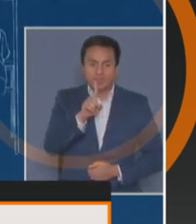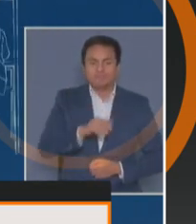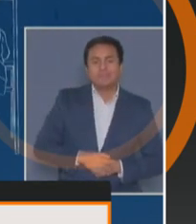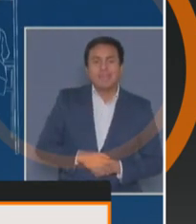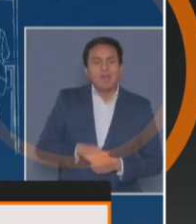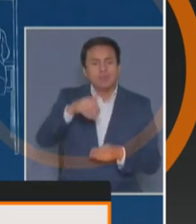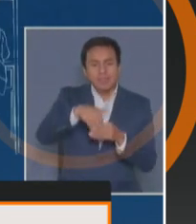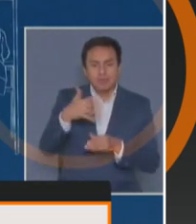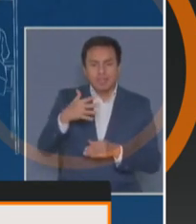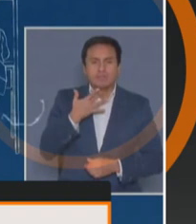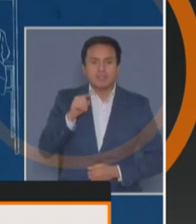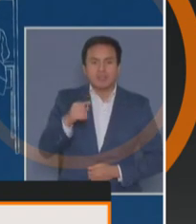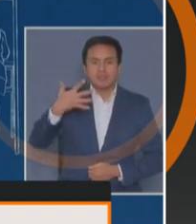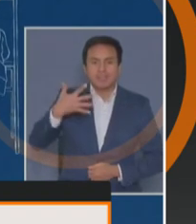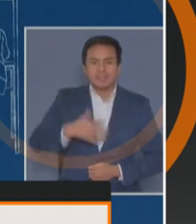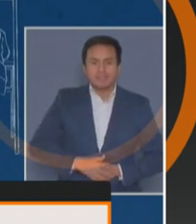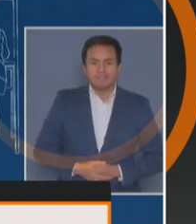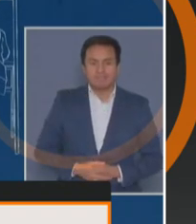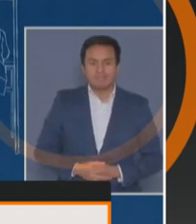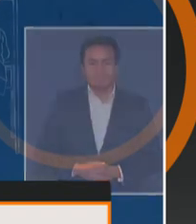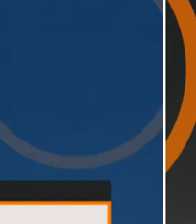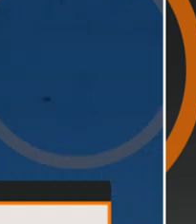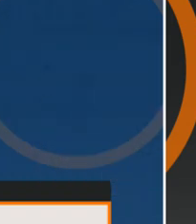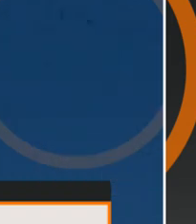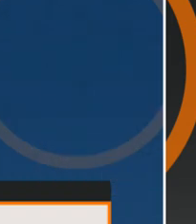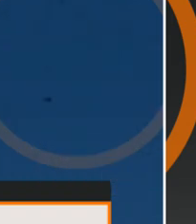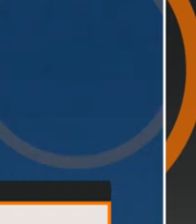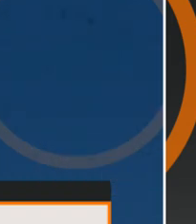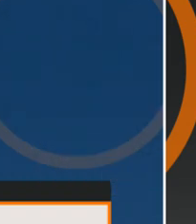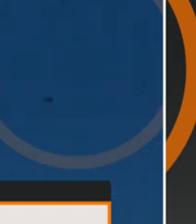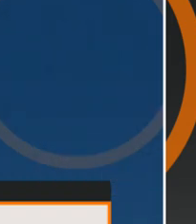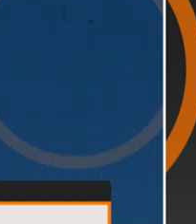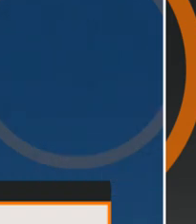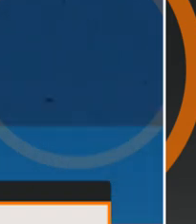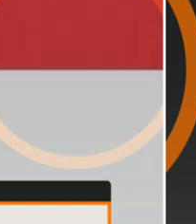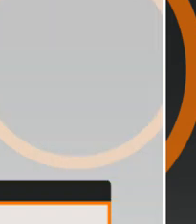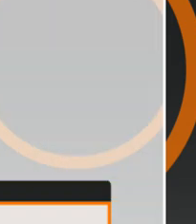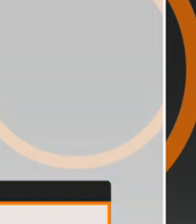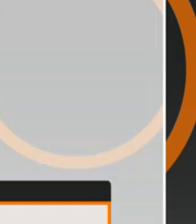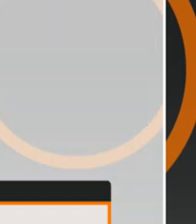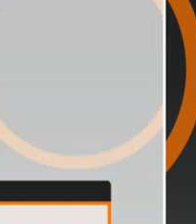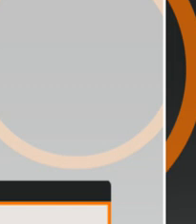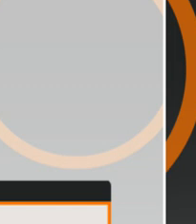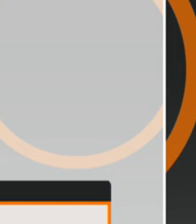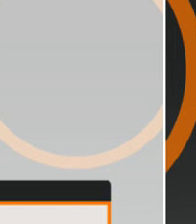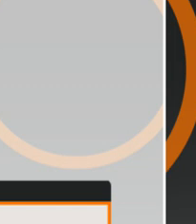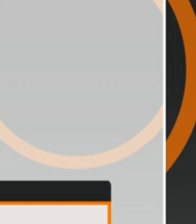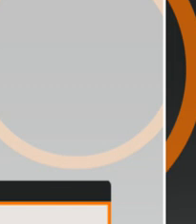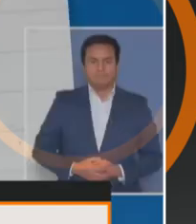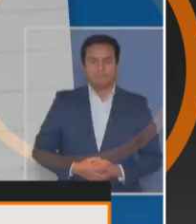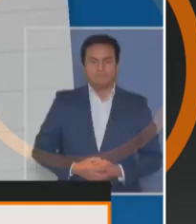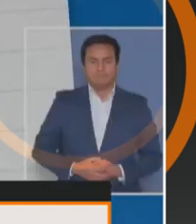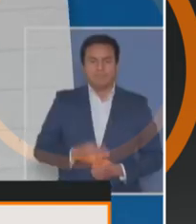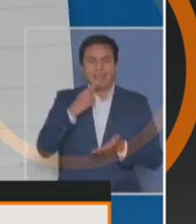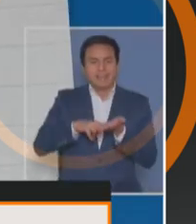pasa esto en realidad siempre las constituciones la reforman las convenciones constituyentes así pasó en la Argentina el año 94 por ejemplo así pasó